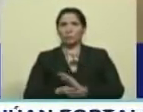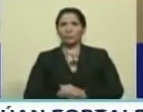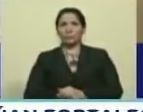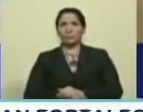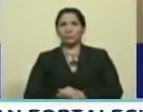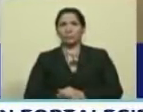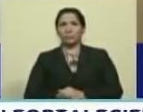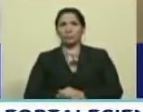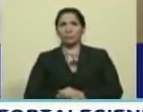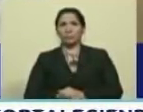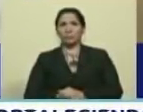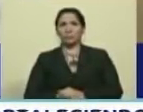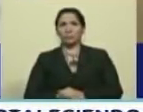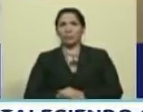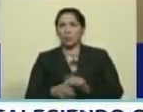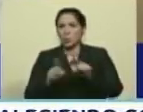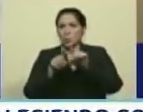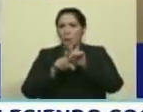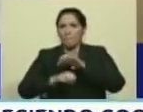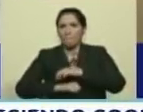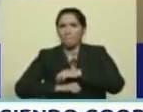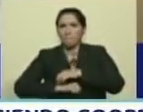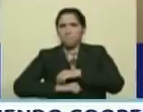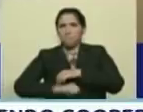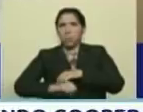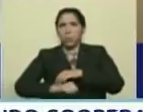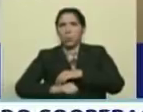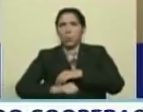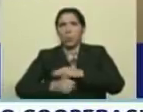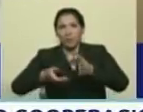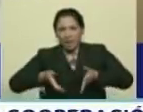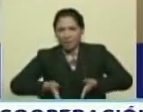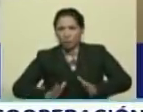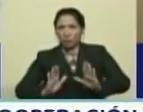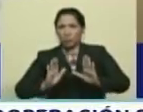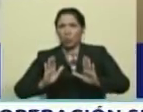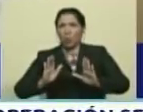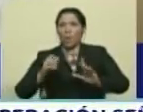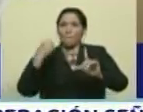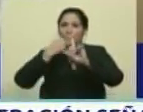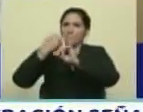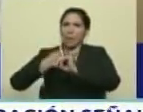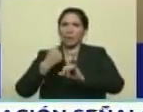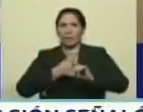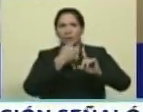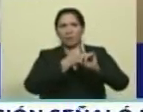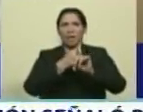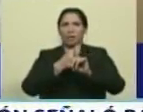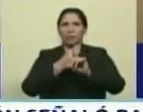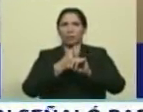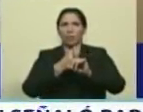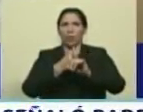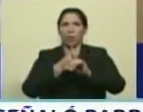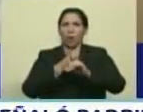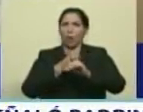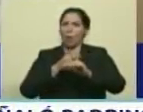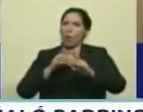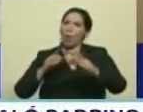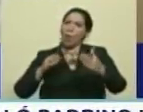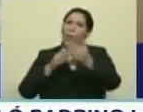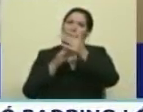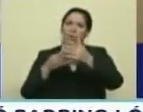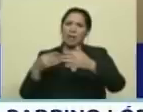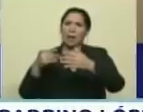o pujando, mejor dicho, batallando contra las medidas, las sanciones, la persecución financiera pero al